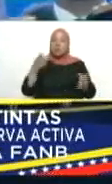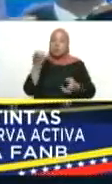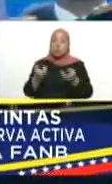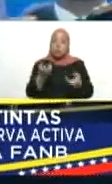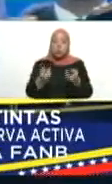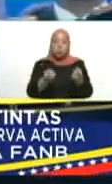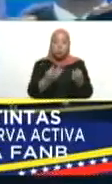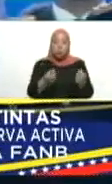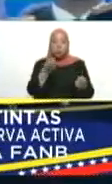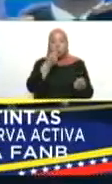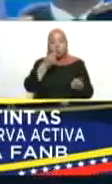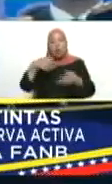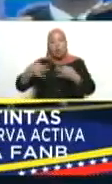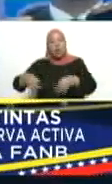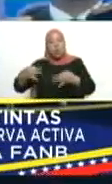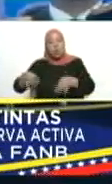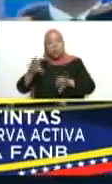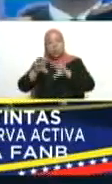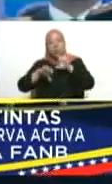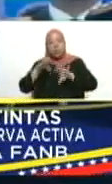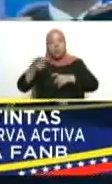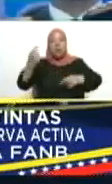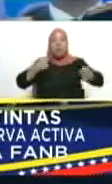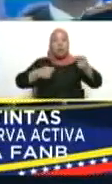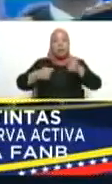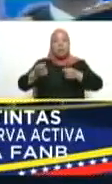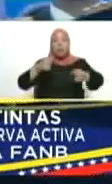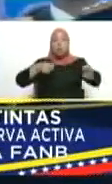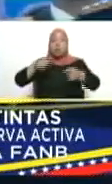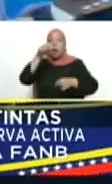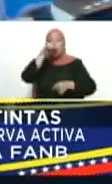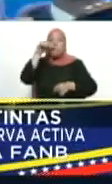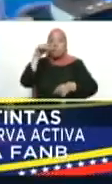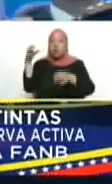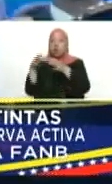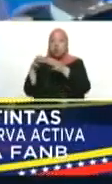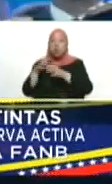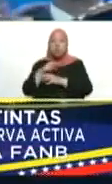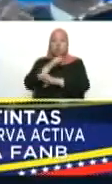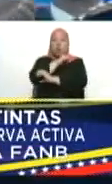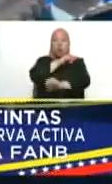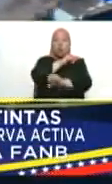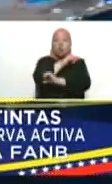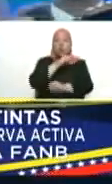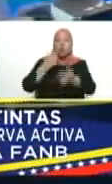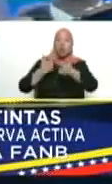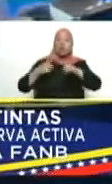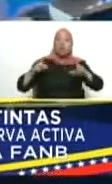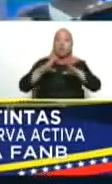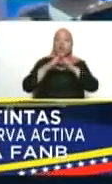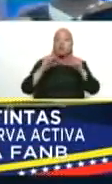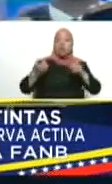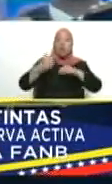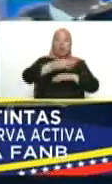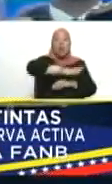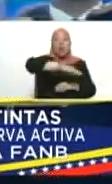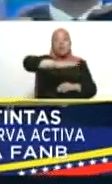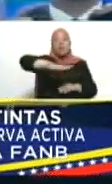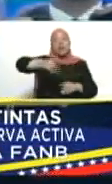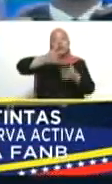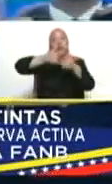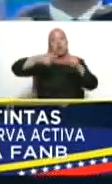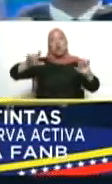batalla por el combate contra las bandas criminales en el país, por la liberación de todas las costas venezolanas